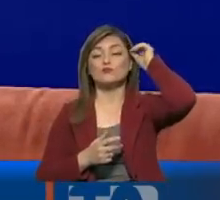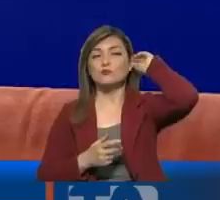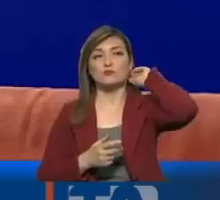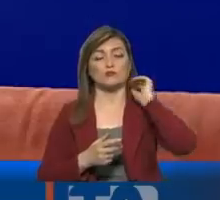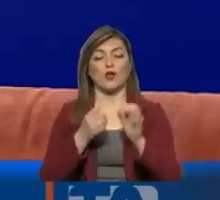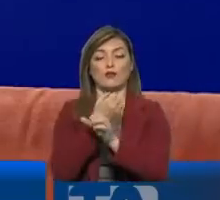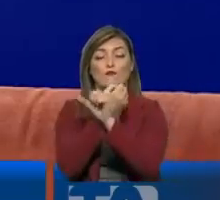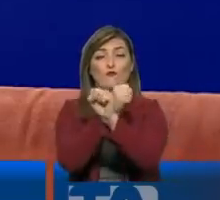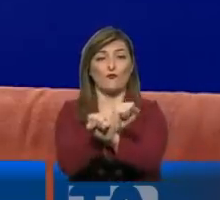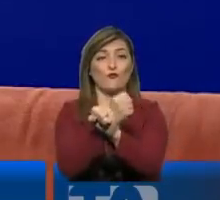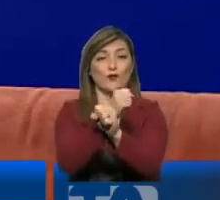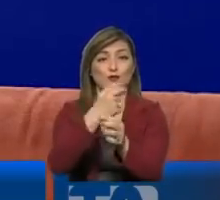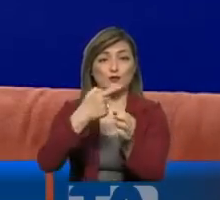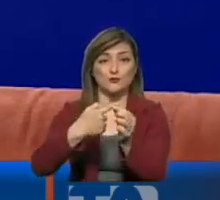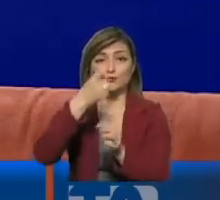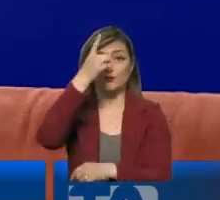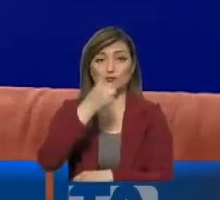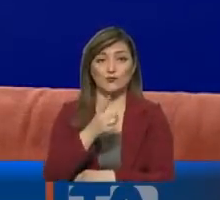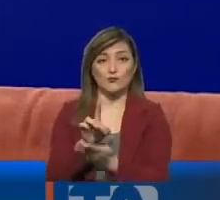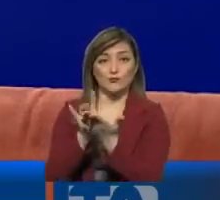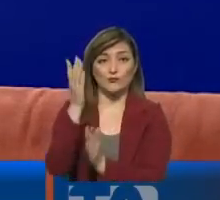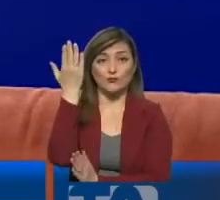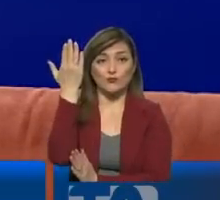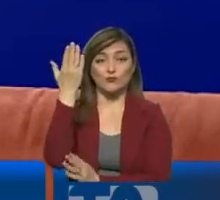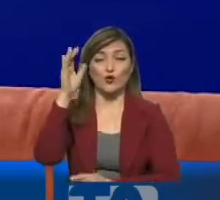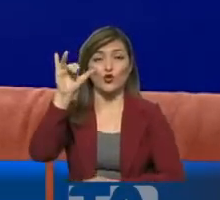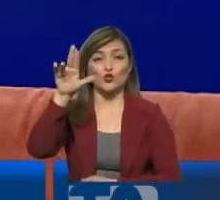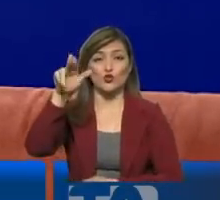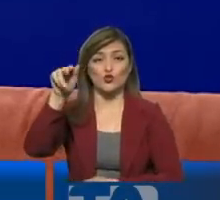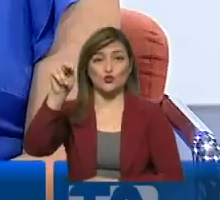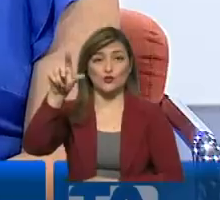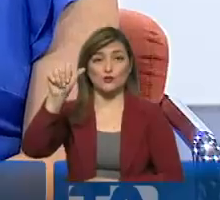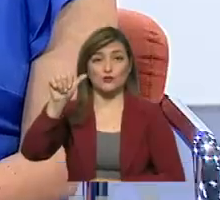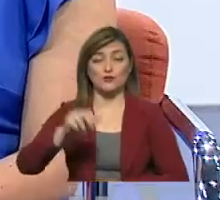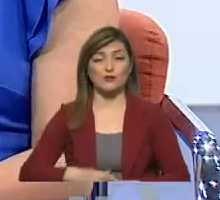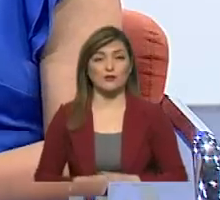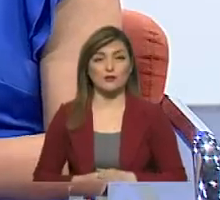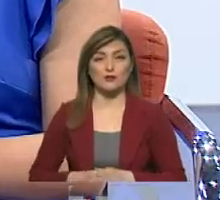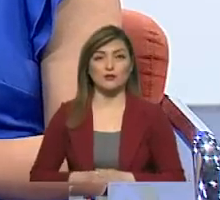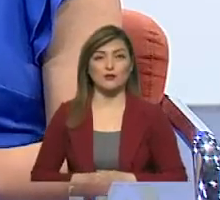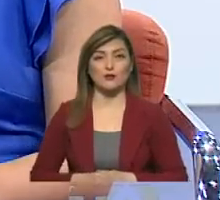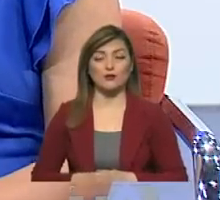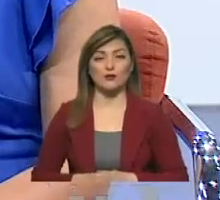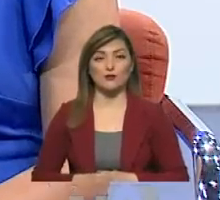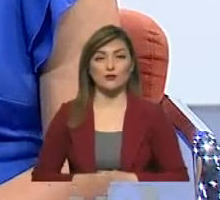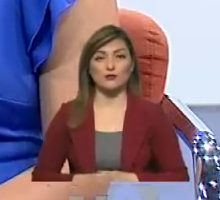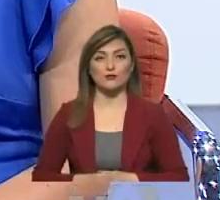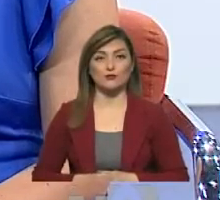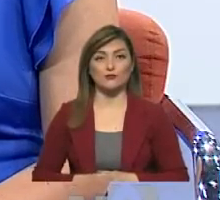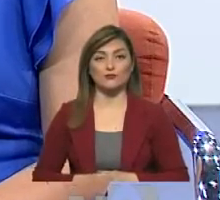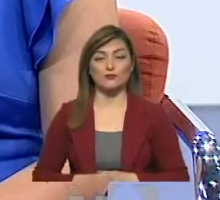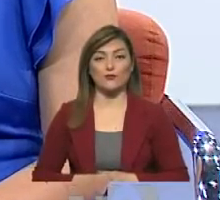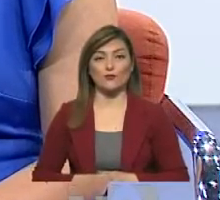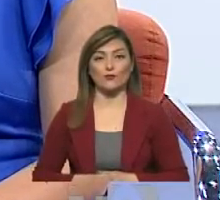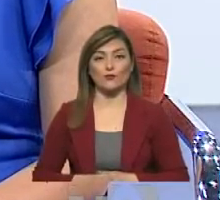ciudad de Quito en esta decisión de remoción del alcalde Jorge Ayunda. Ahora, bueno, básicamente lo que llamó